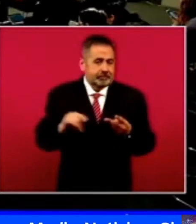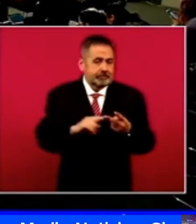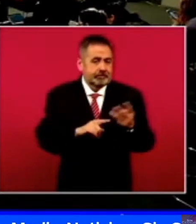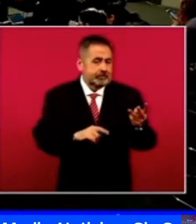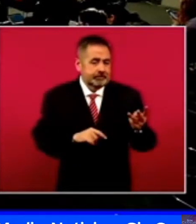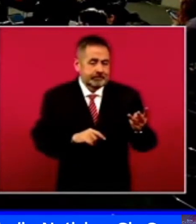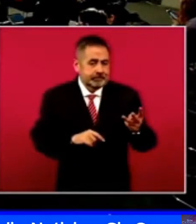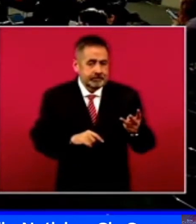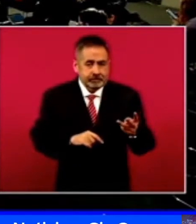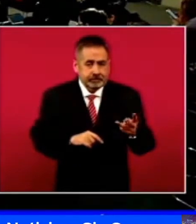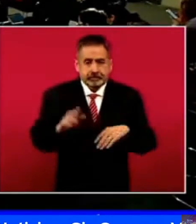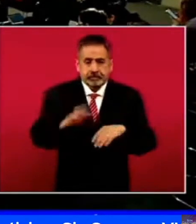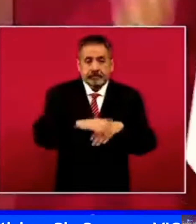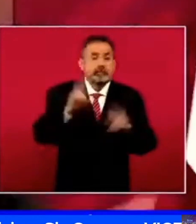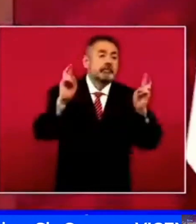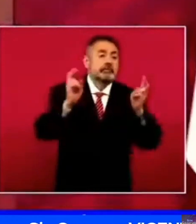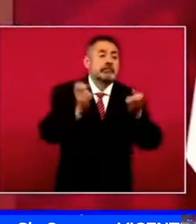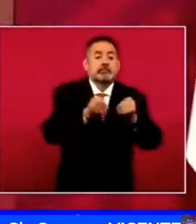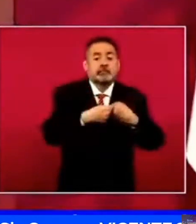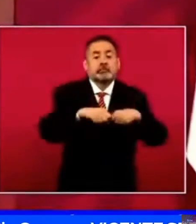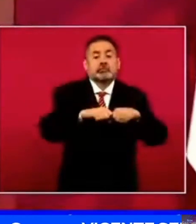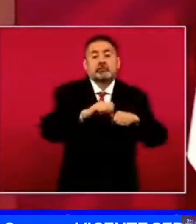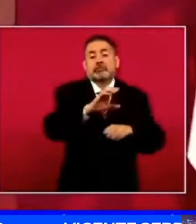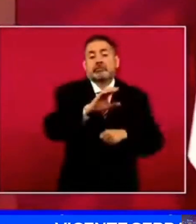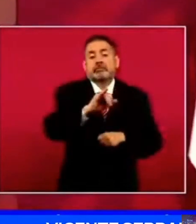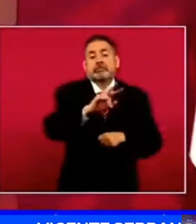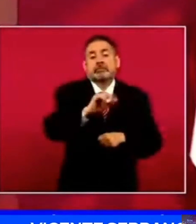porque era la sociedad civil